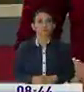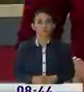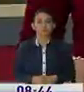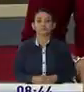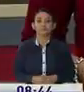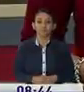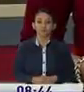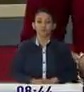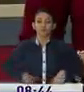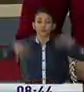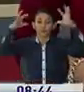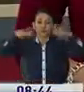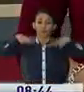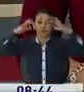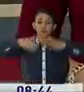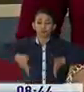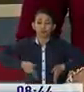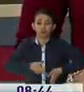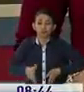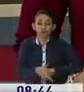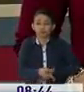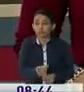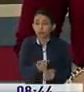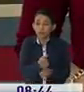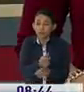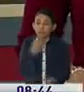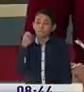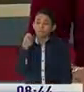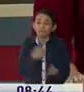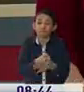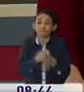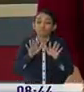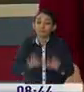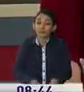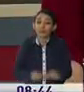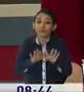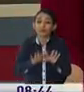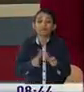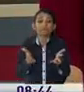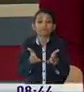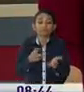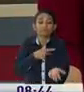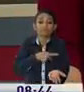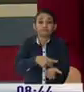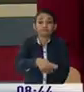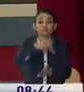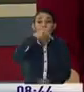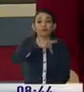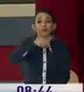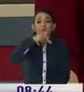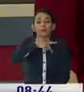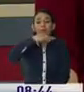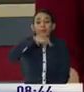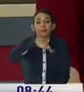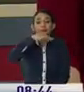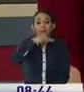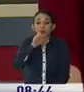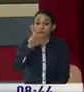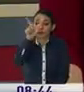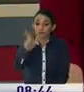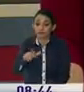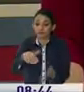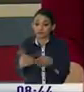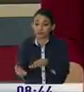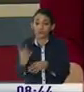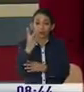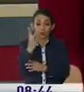Un fuerte aguacero y el exceso de velocidad habrían sido las causas de un accidente de tránsito en la vía Puerto Viejo-Manta. Una persona falleció y